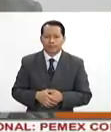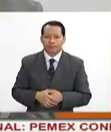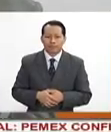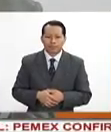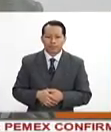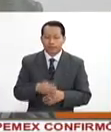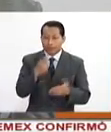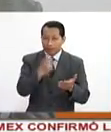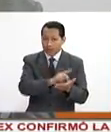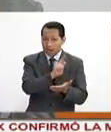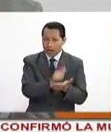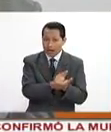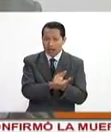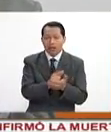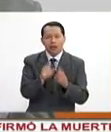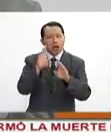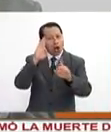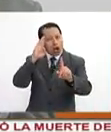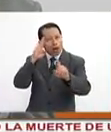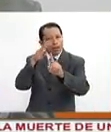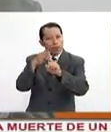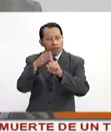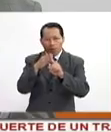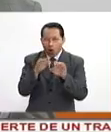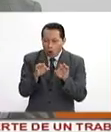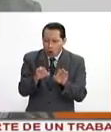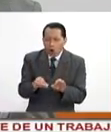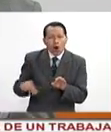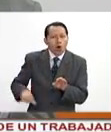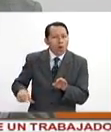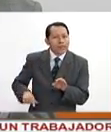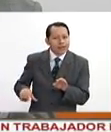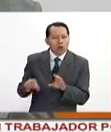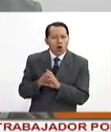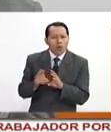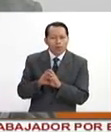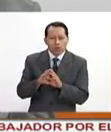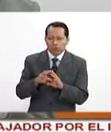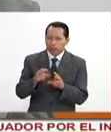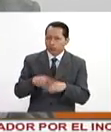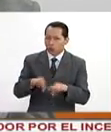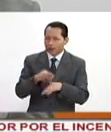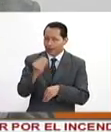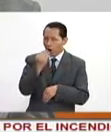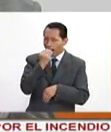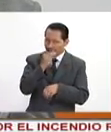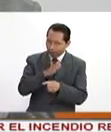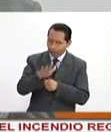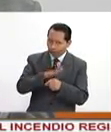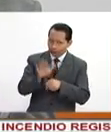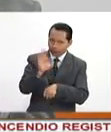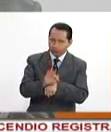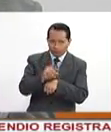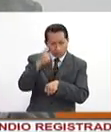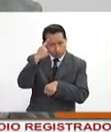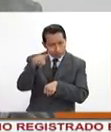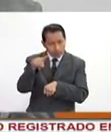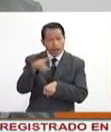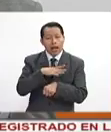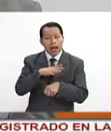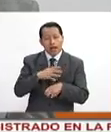Esta ley cumple el objetivo legítimo de un gobierno de pretender la inocuidad alimentaria para lo que le va